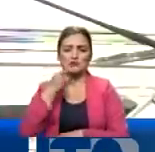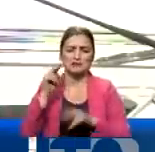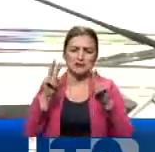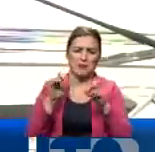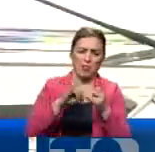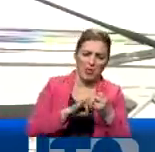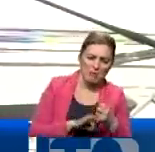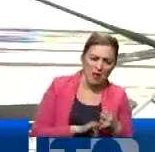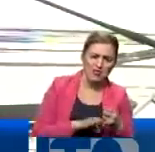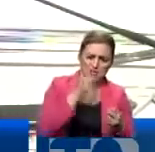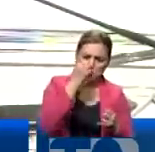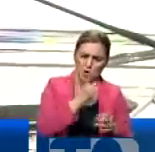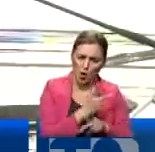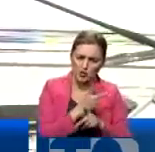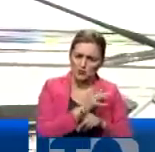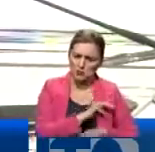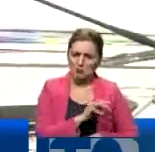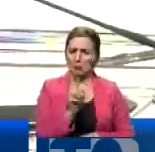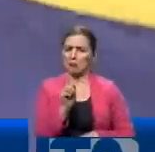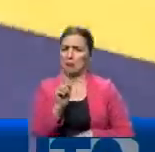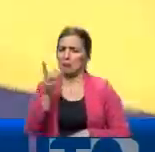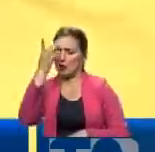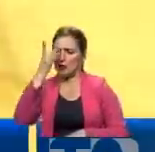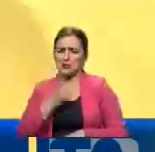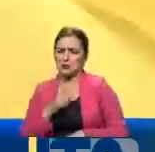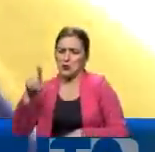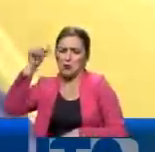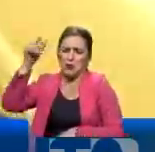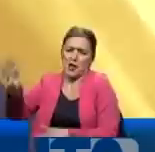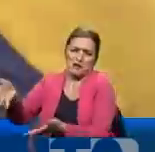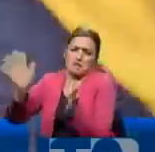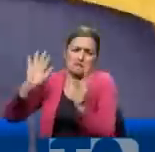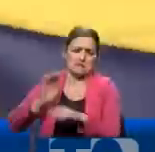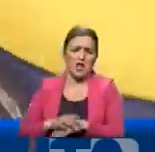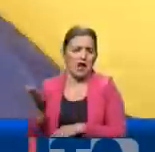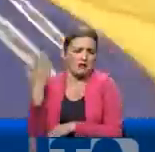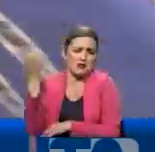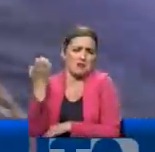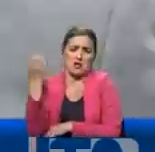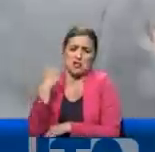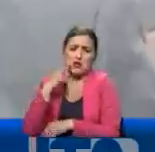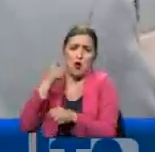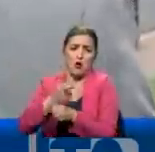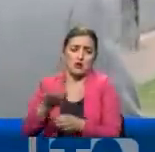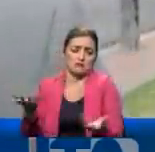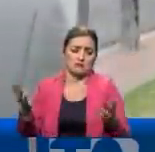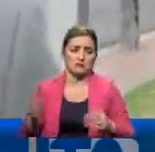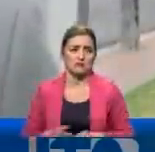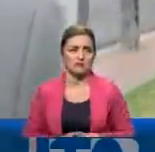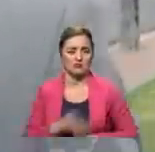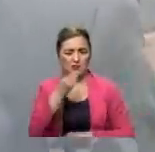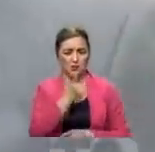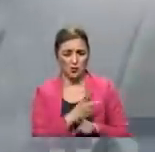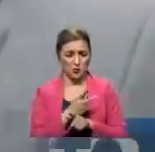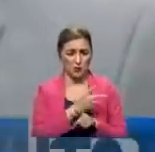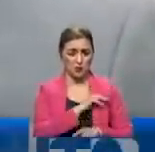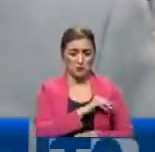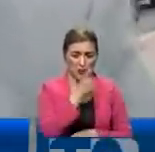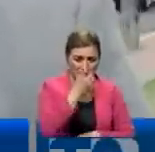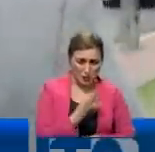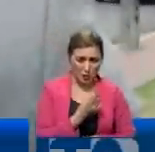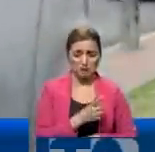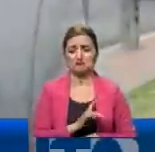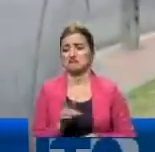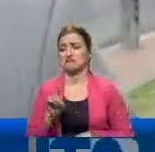depende del Consejo, pues se trata de una resolución emitida por el gobierno durante el estado de excepción. No es una decisión del Consejo Metropolitano,